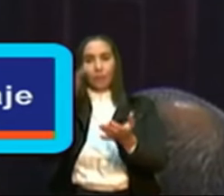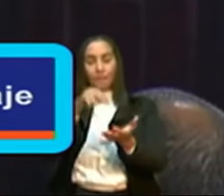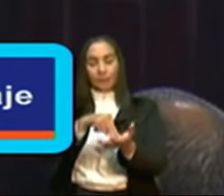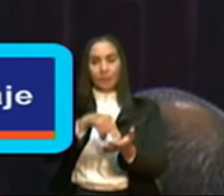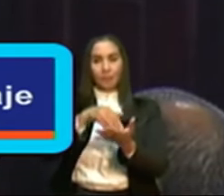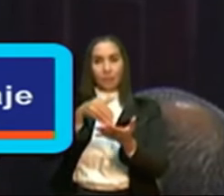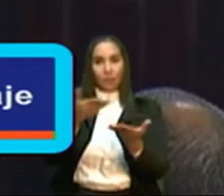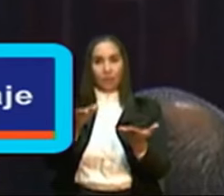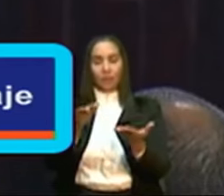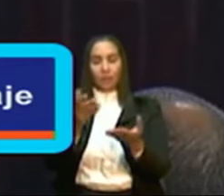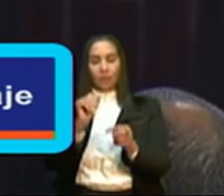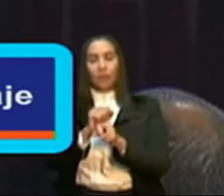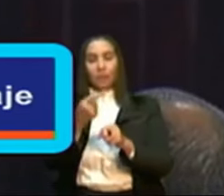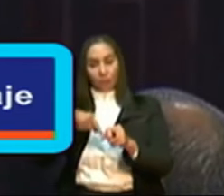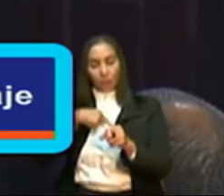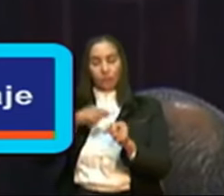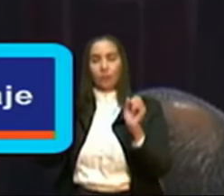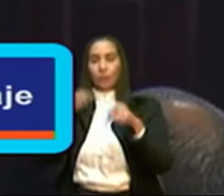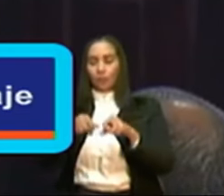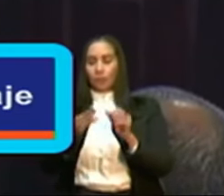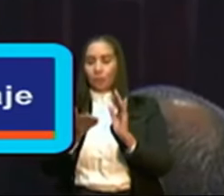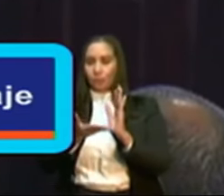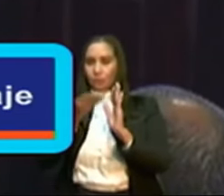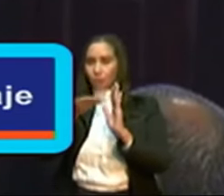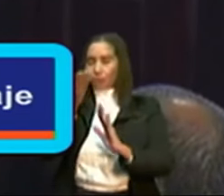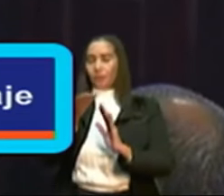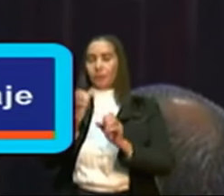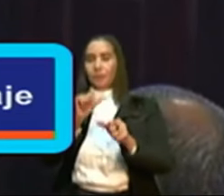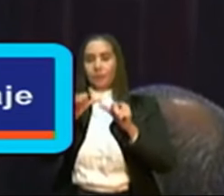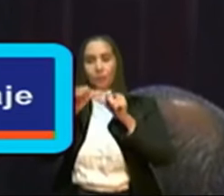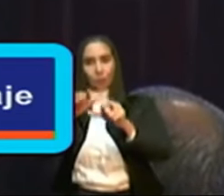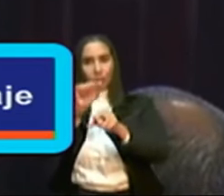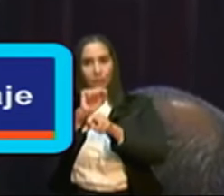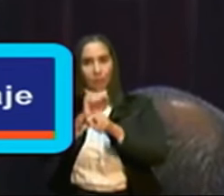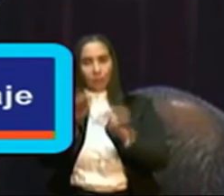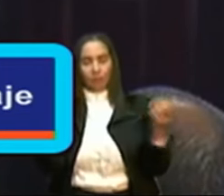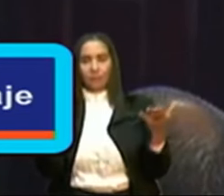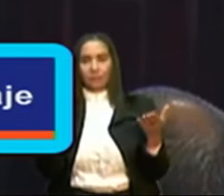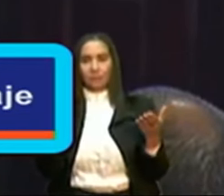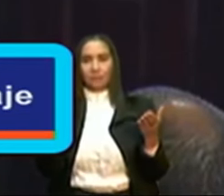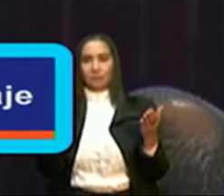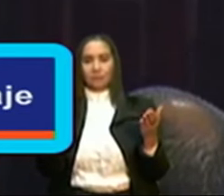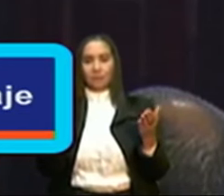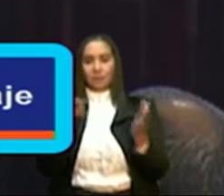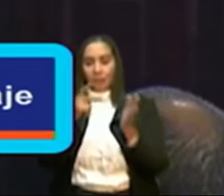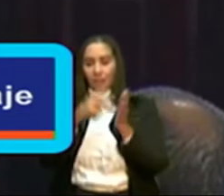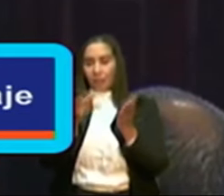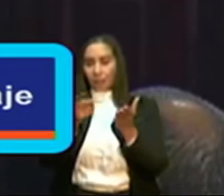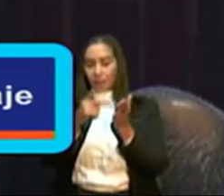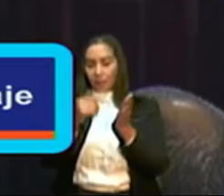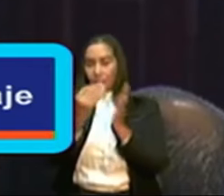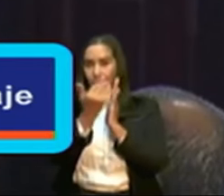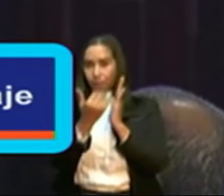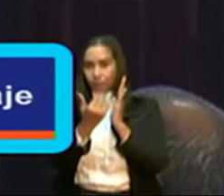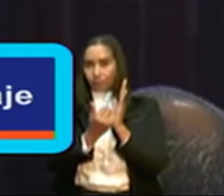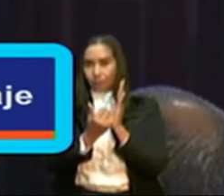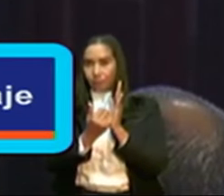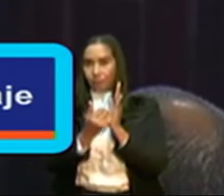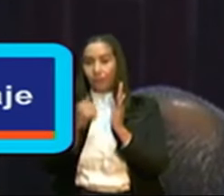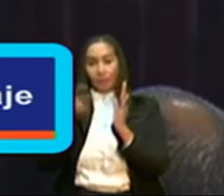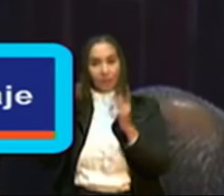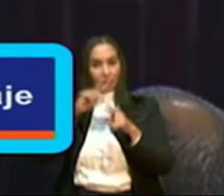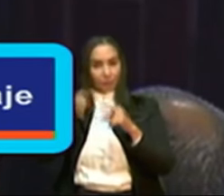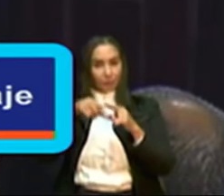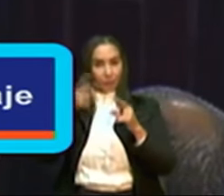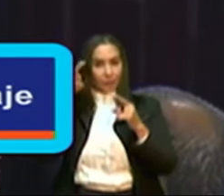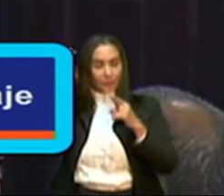pesos. O sea que nosotros pudimos eficientemente bajar ese rojo mucho más de lo que estaba, cosa que es un logro. Y por